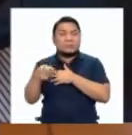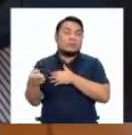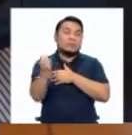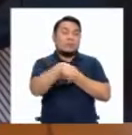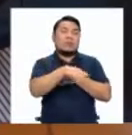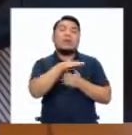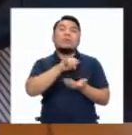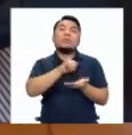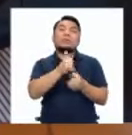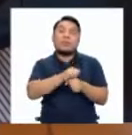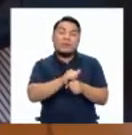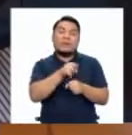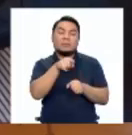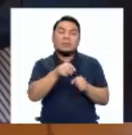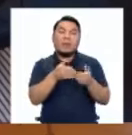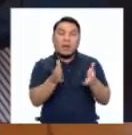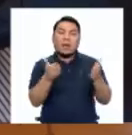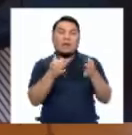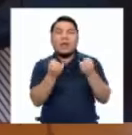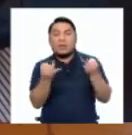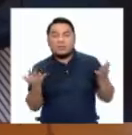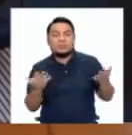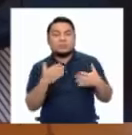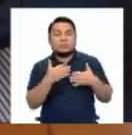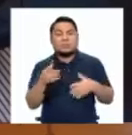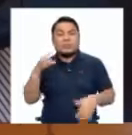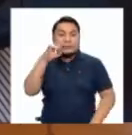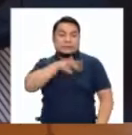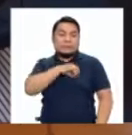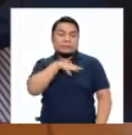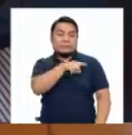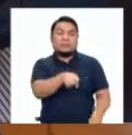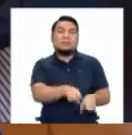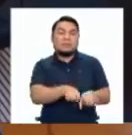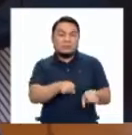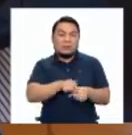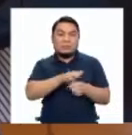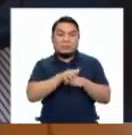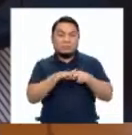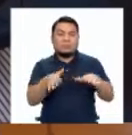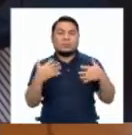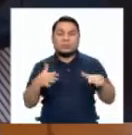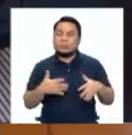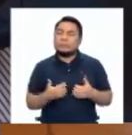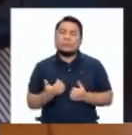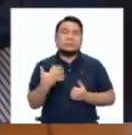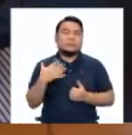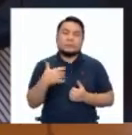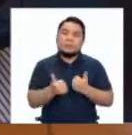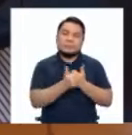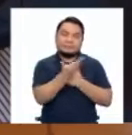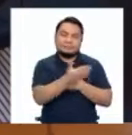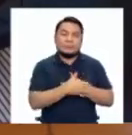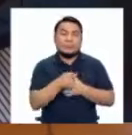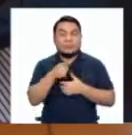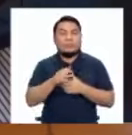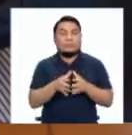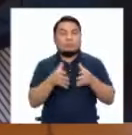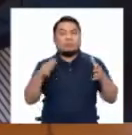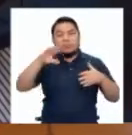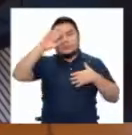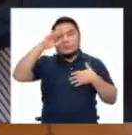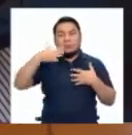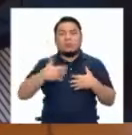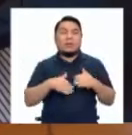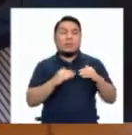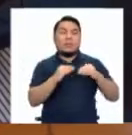York reabren los negocios no esenciales. En Chile, mientras tanto, la situación sanitaria por el coronavirus es crítica. El país ya superó el número de contagios de